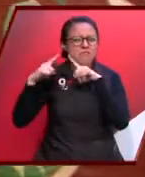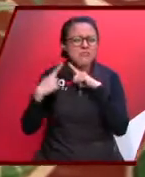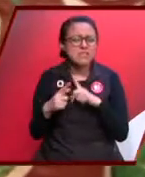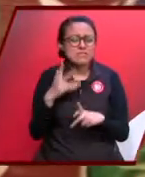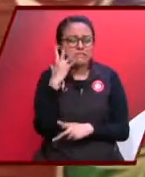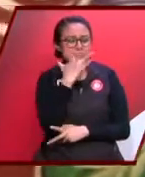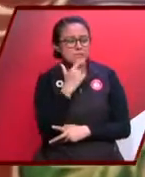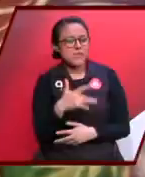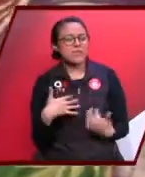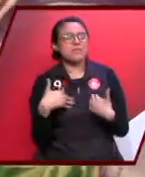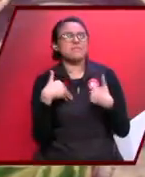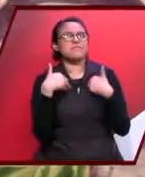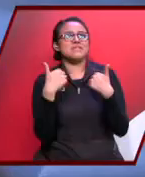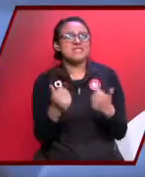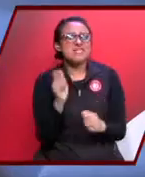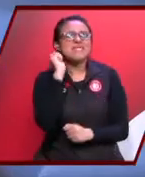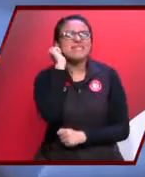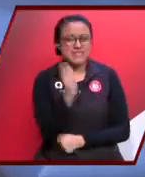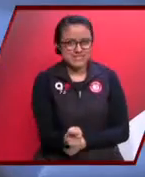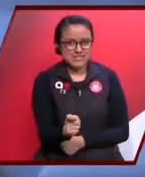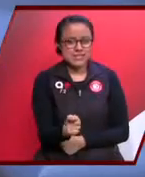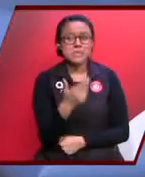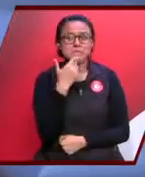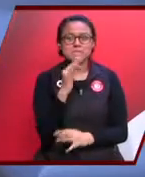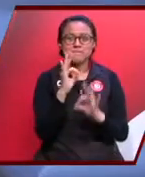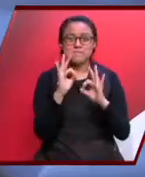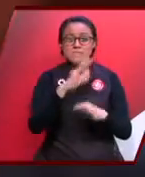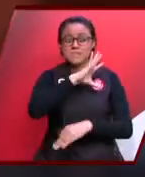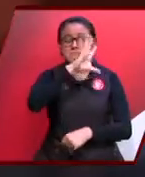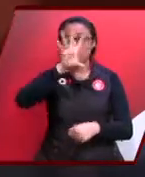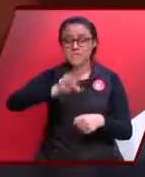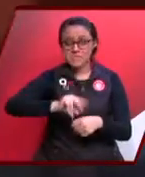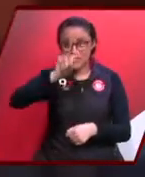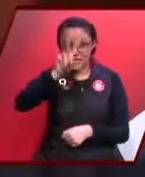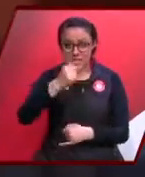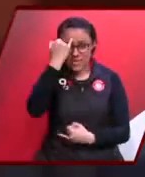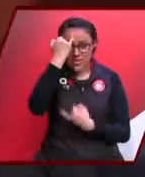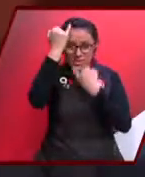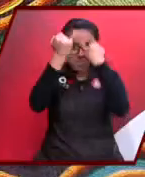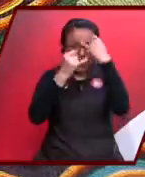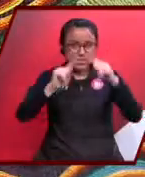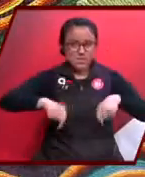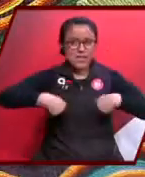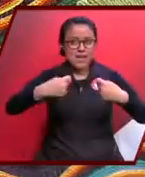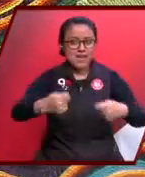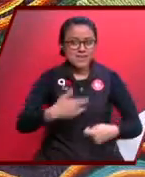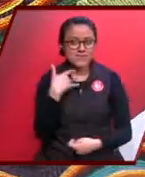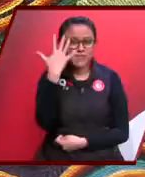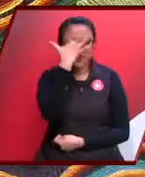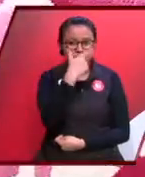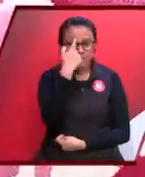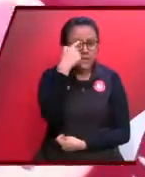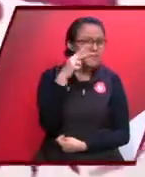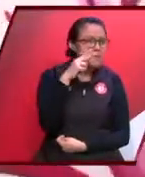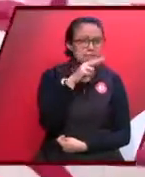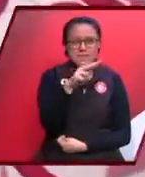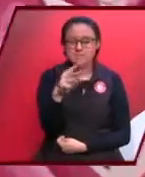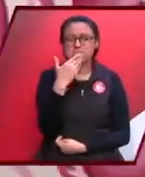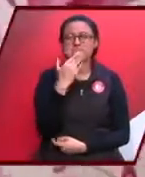comprende de inmediato lo que hay en esta muestra. Una perfecta conjugación, ingenio y tradición. Privilegio para la vista.